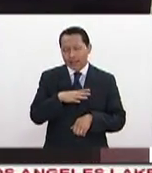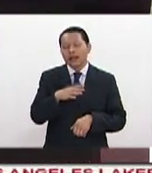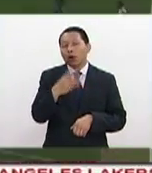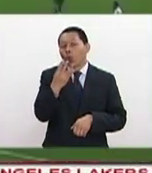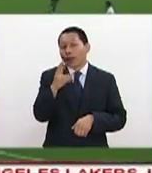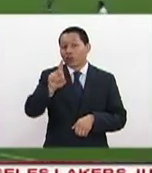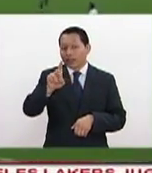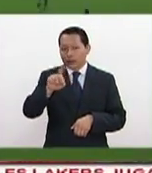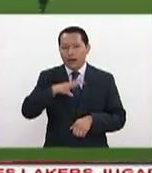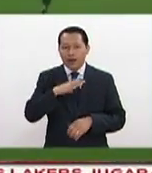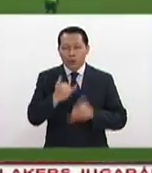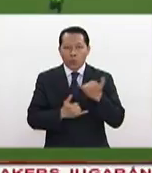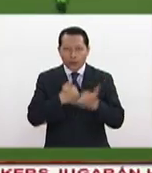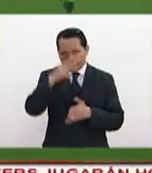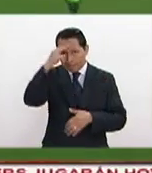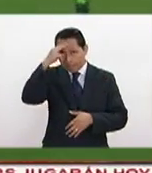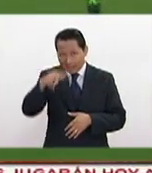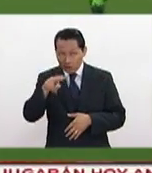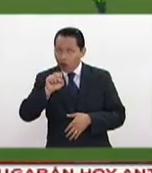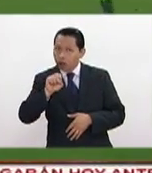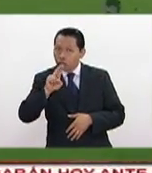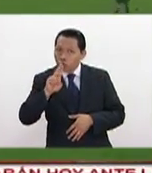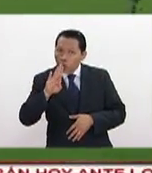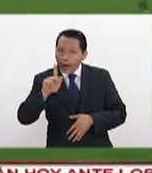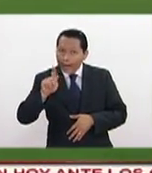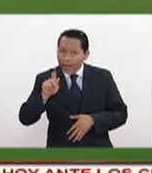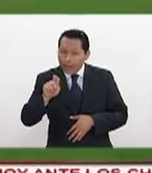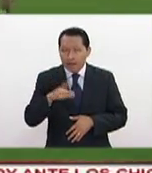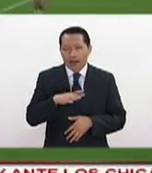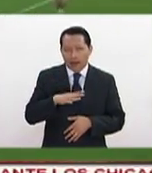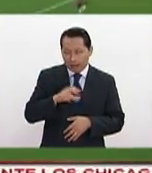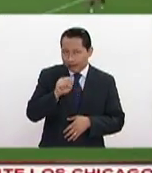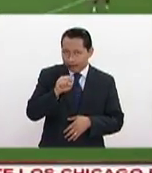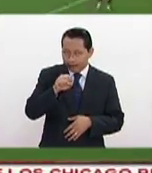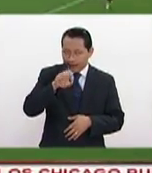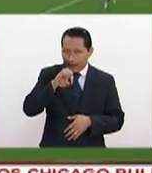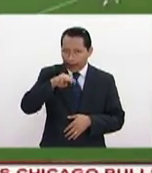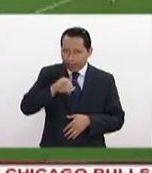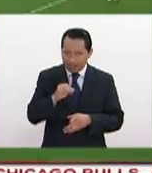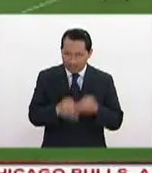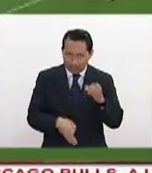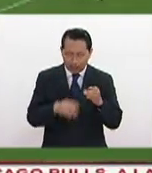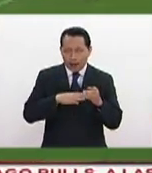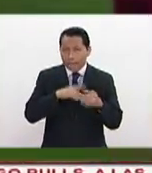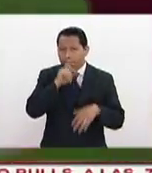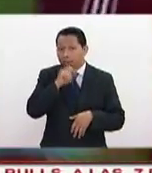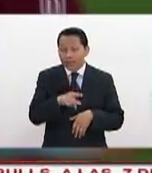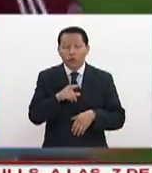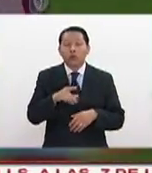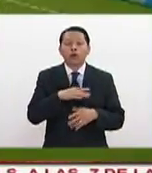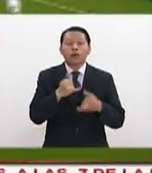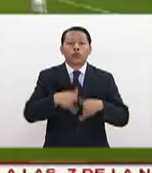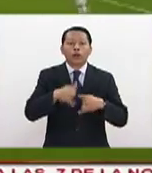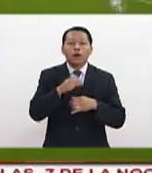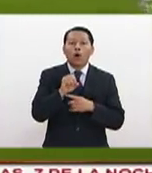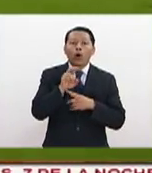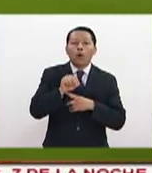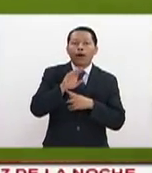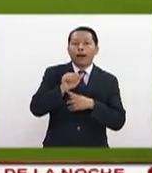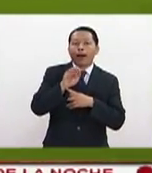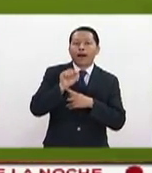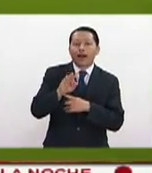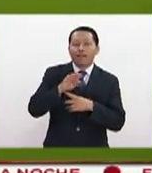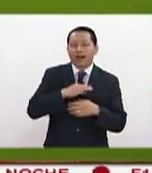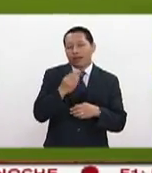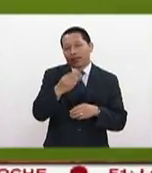estará jugando la selección mexicana sub-20 en las semifinales de la especialidad, esto en el torneo de la CONCACAF, que reparte